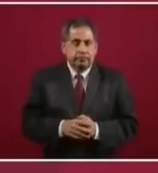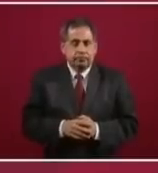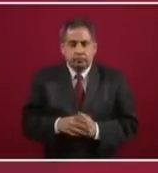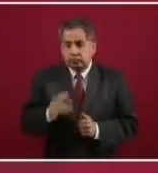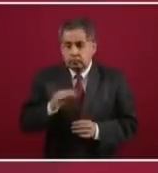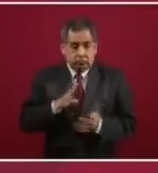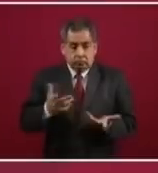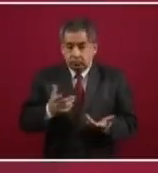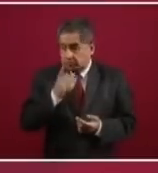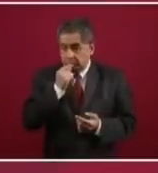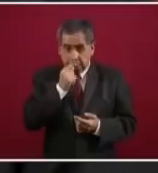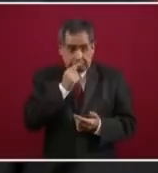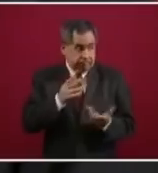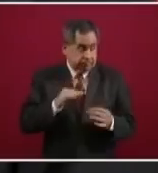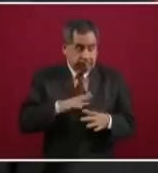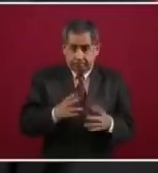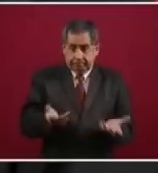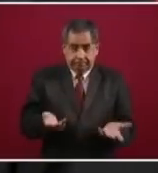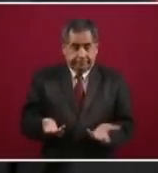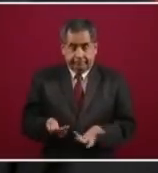No había